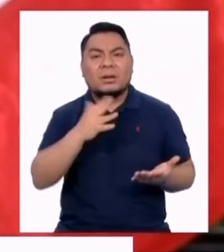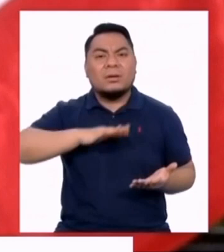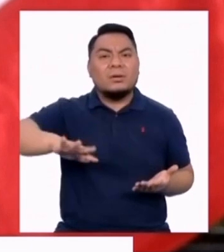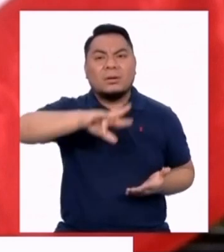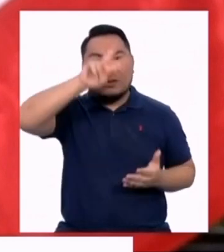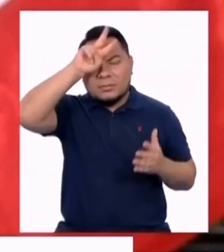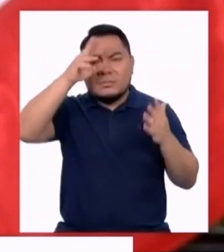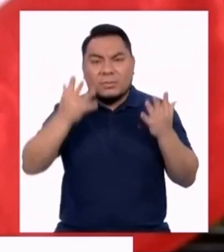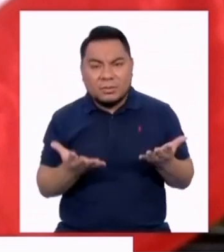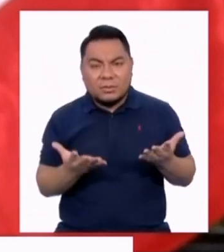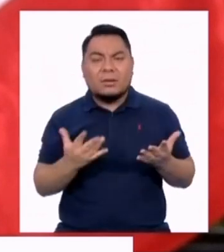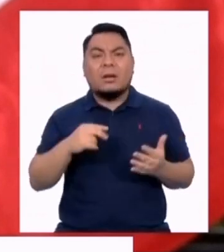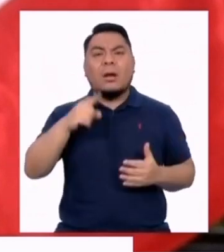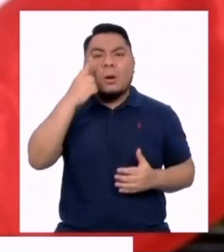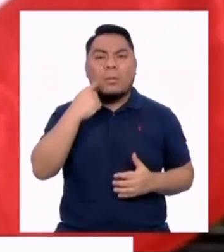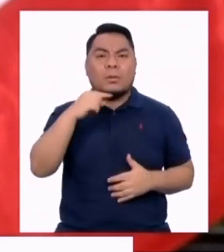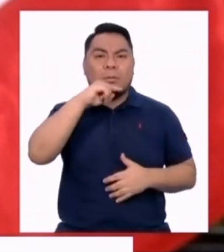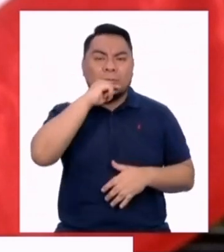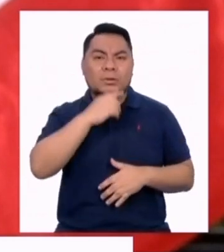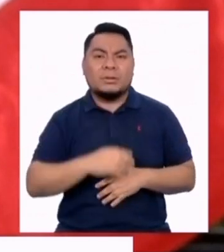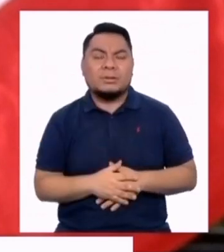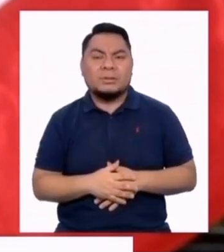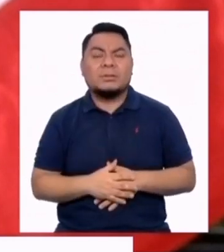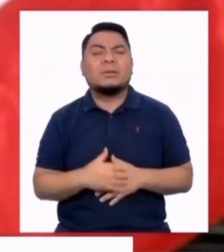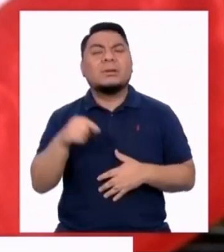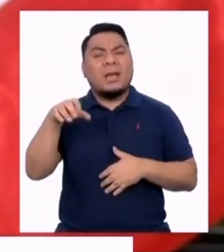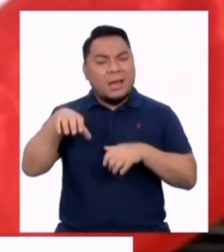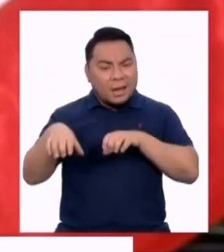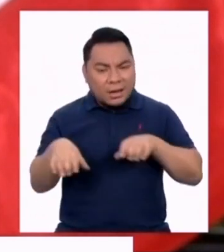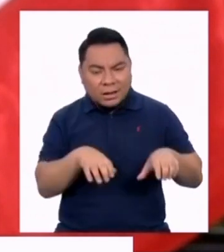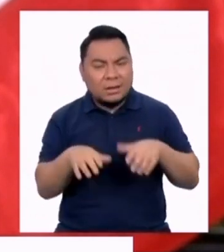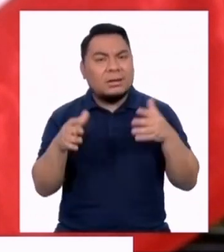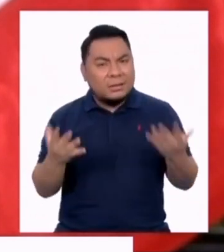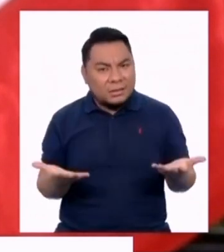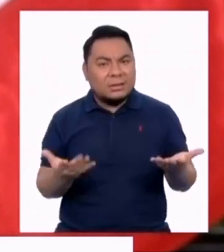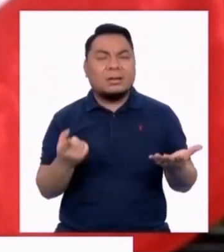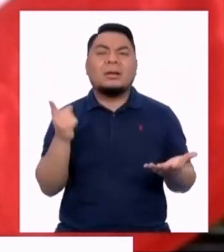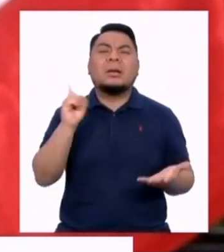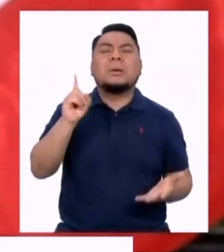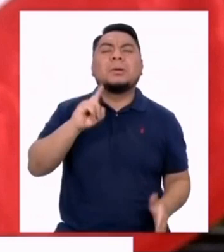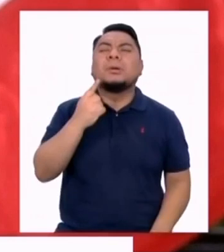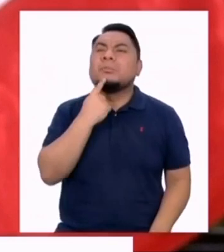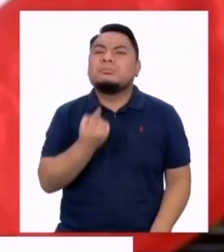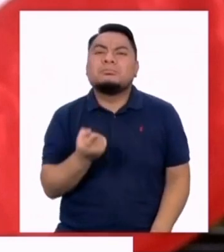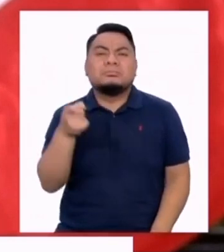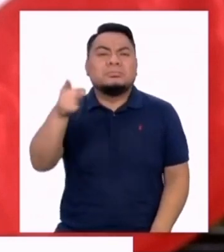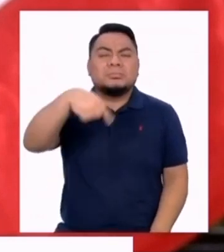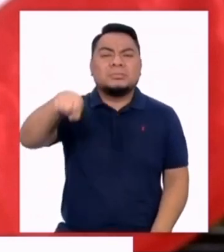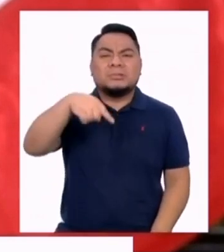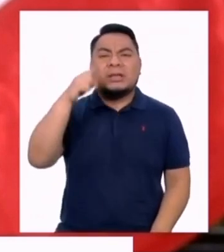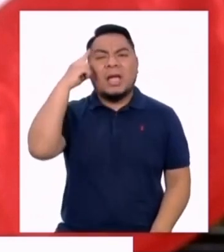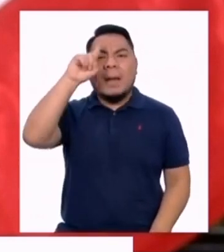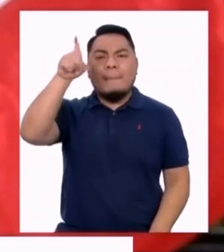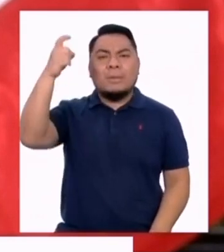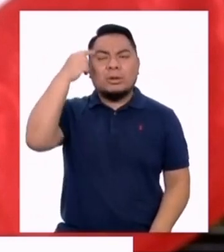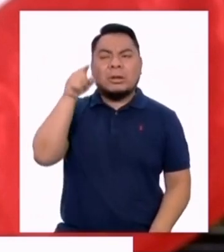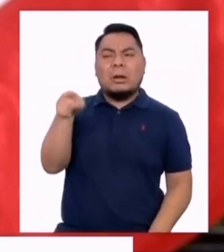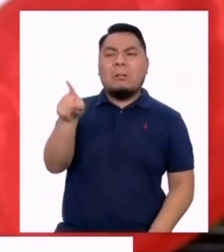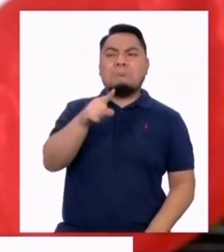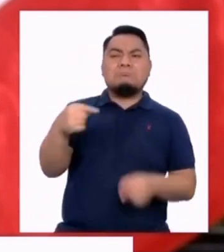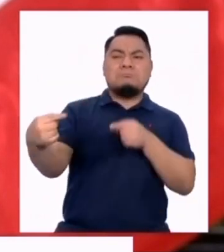sin distingos de índole político ideológico o religioso